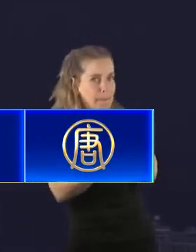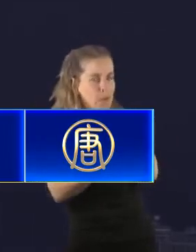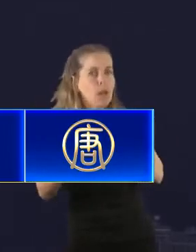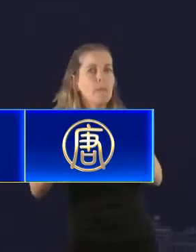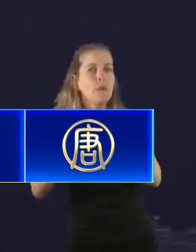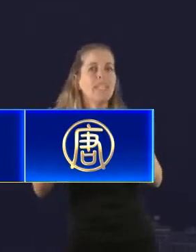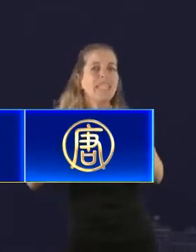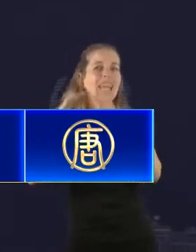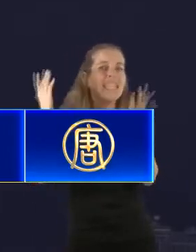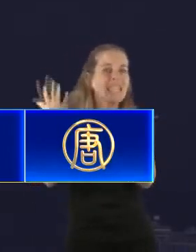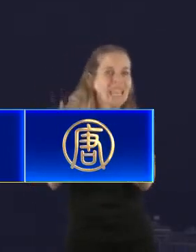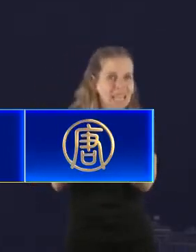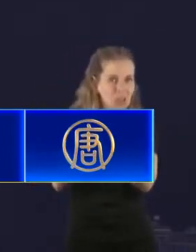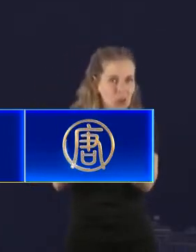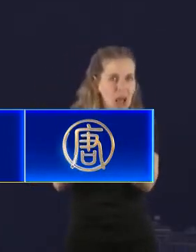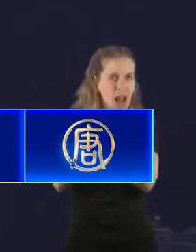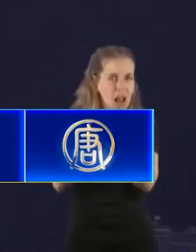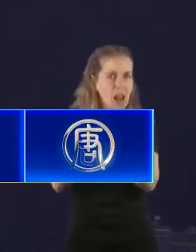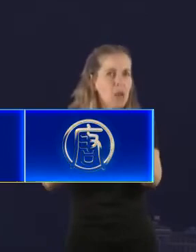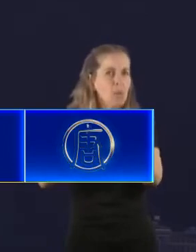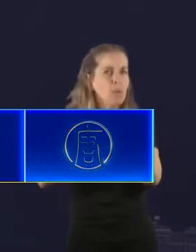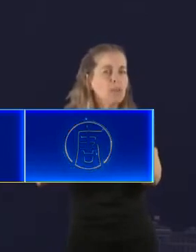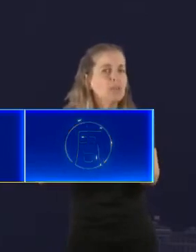internacional oficial que